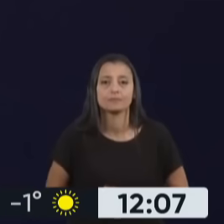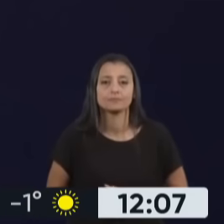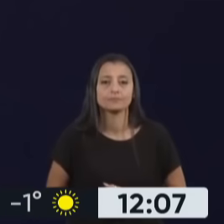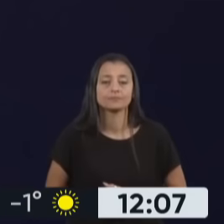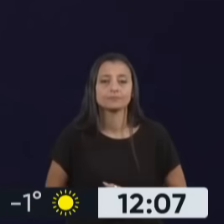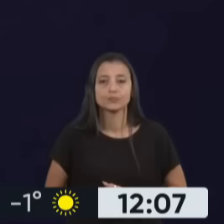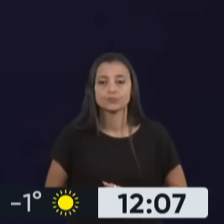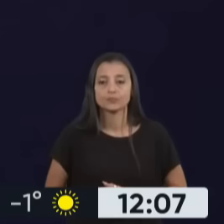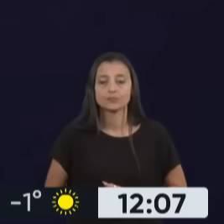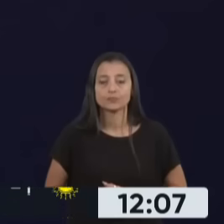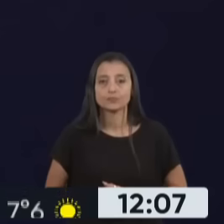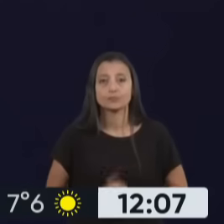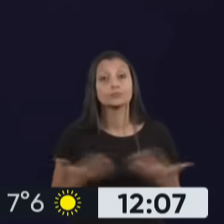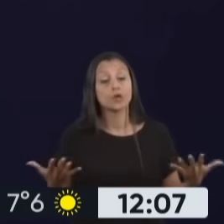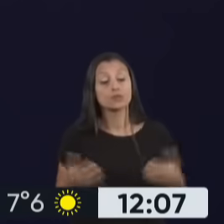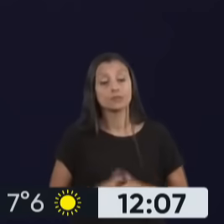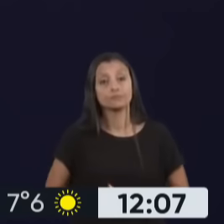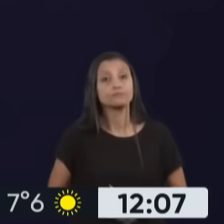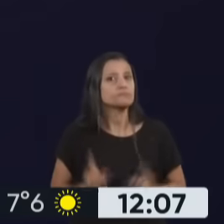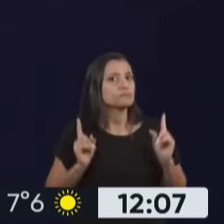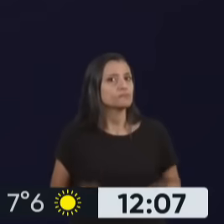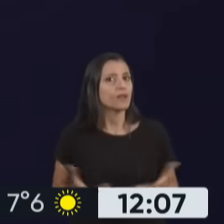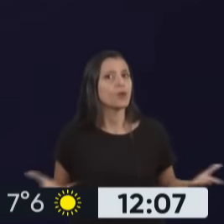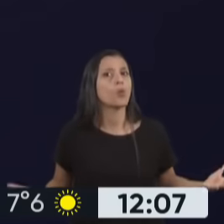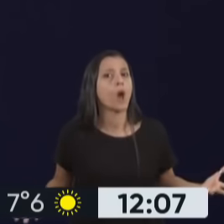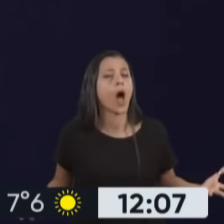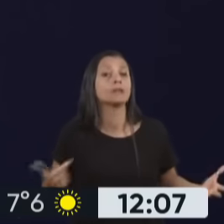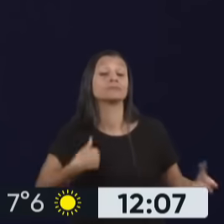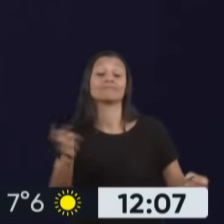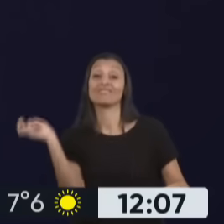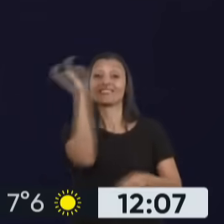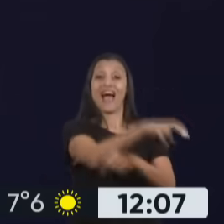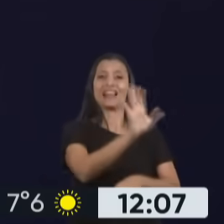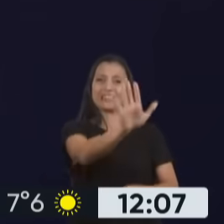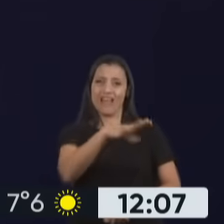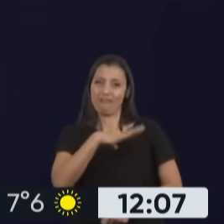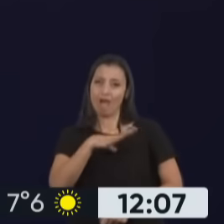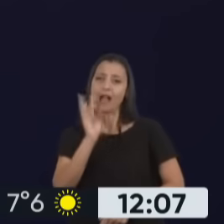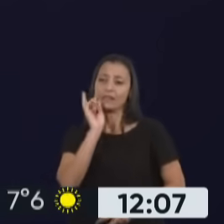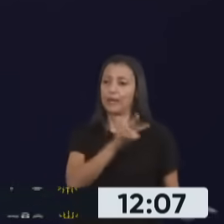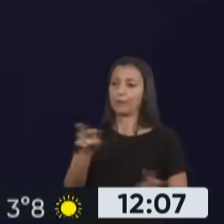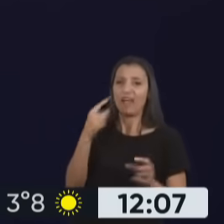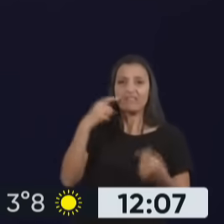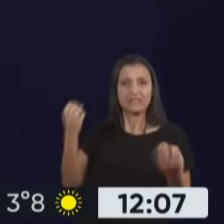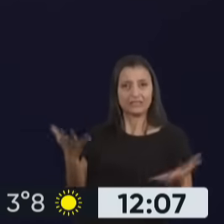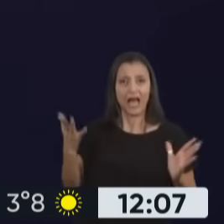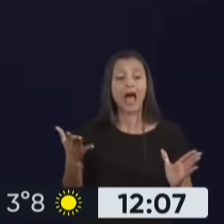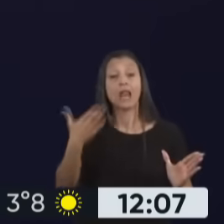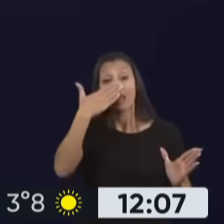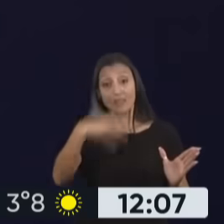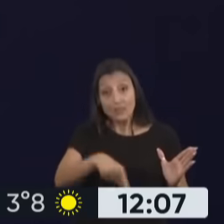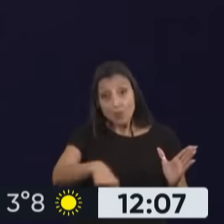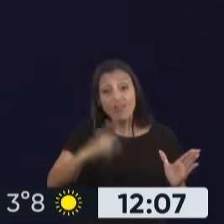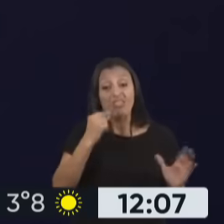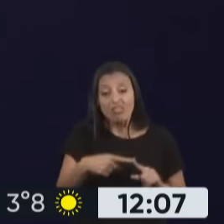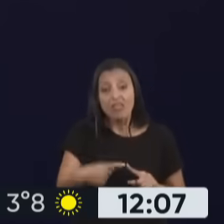cuales no estamos interviniendo. Así que, pero de todas maneras me estoy adelantando a algo que indefectiblemente lo vas a tener